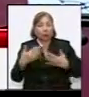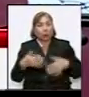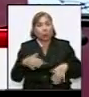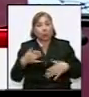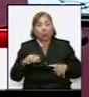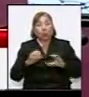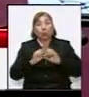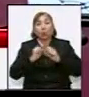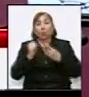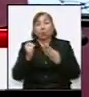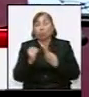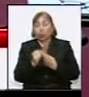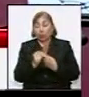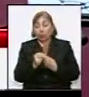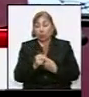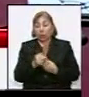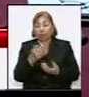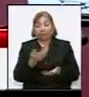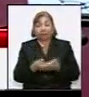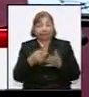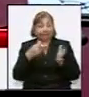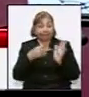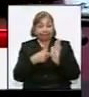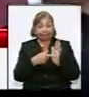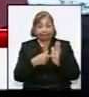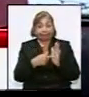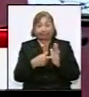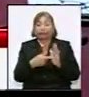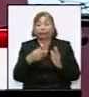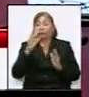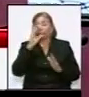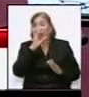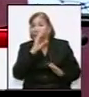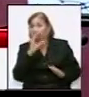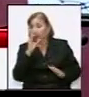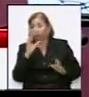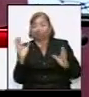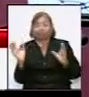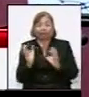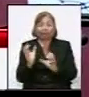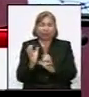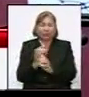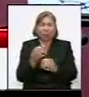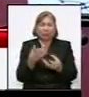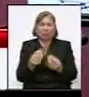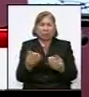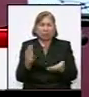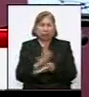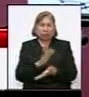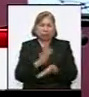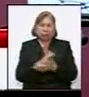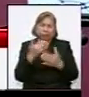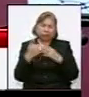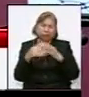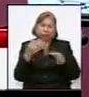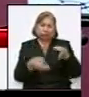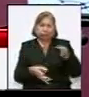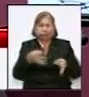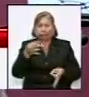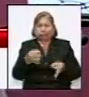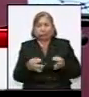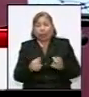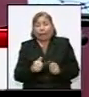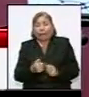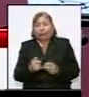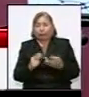social con esta medida se busca por un lado reducir la sobrecarga procesal de los operadores de justicia por